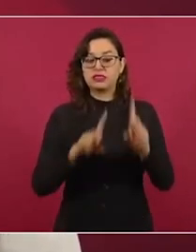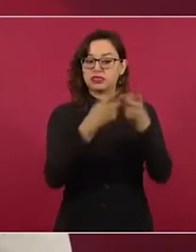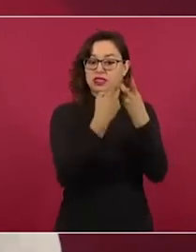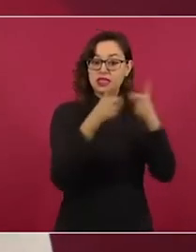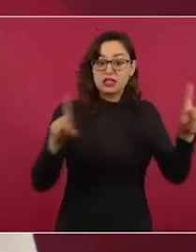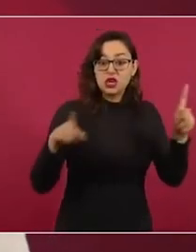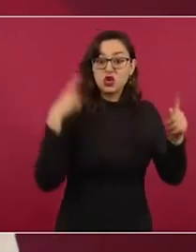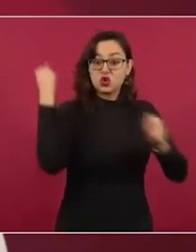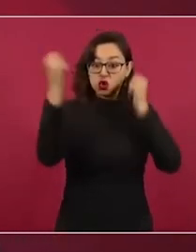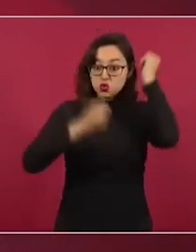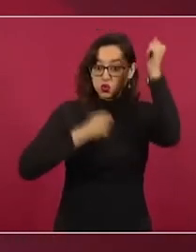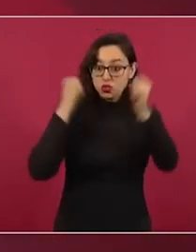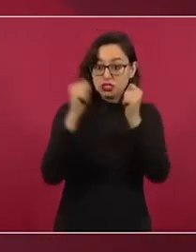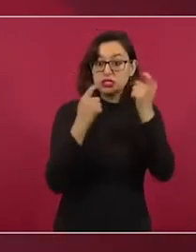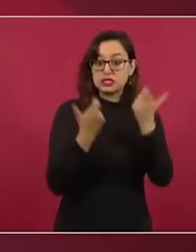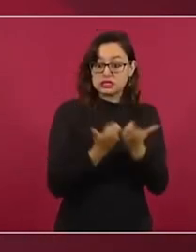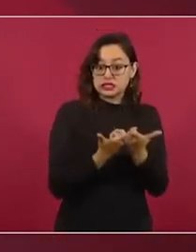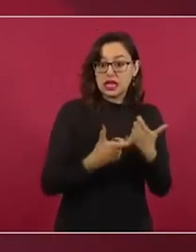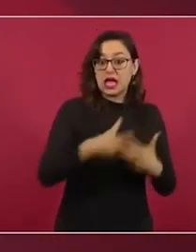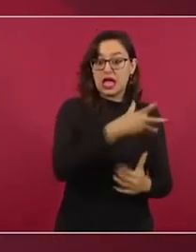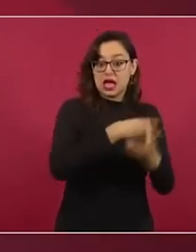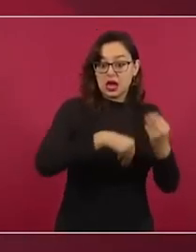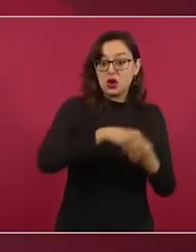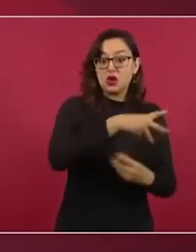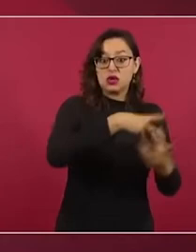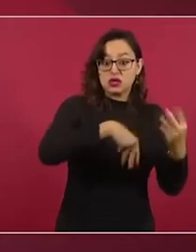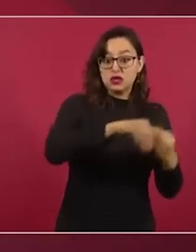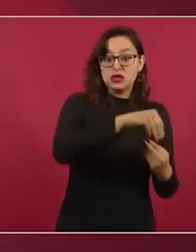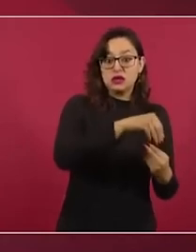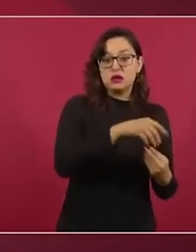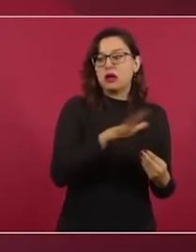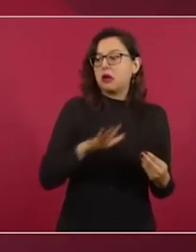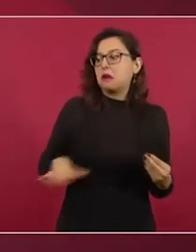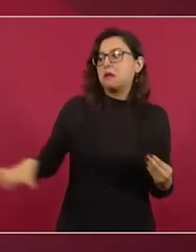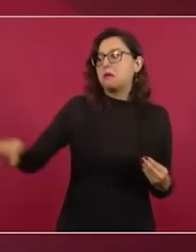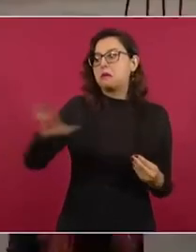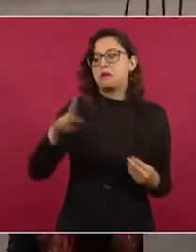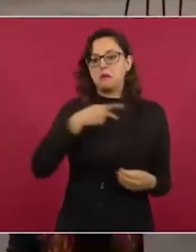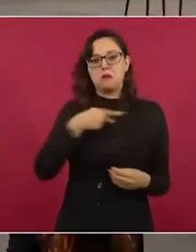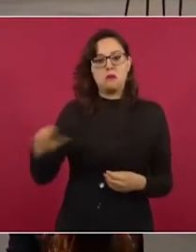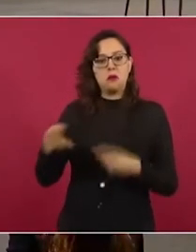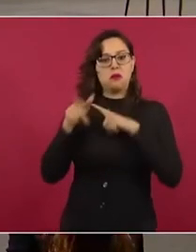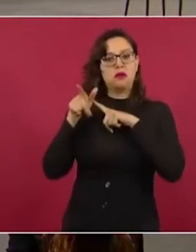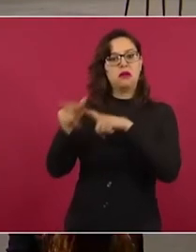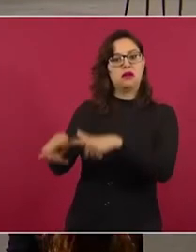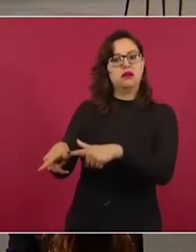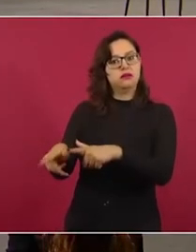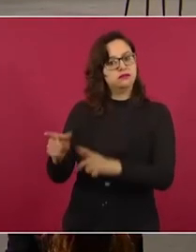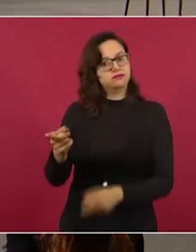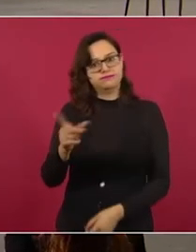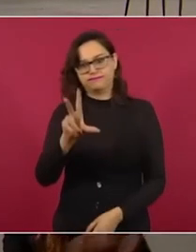y económico con cinturones de pobreza. ¿Es cuánto, presidente?